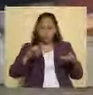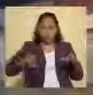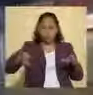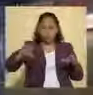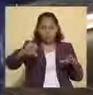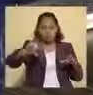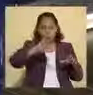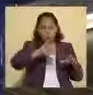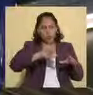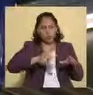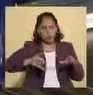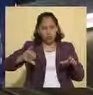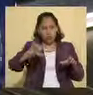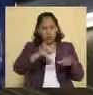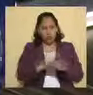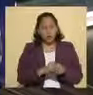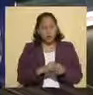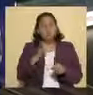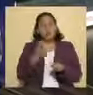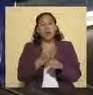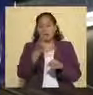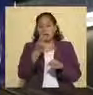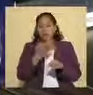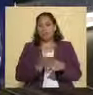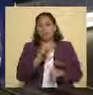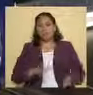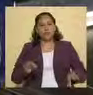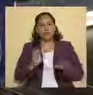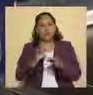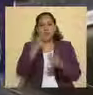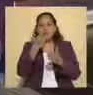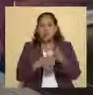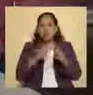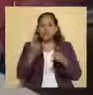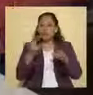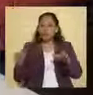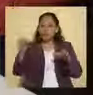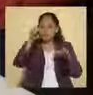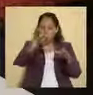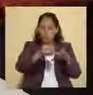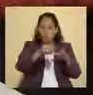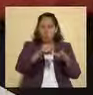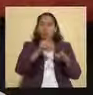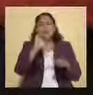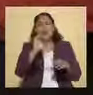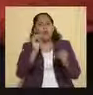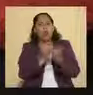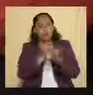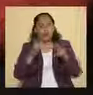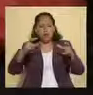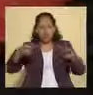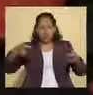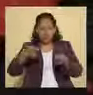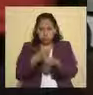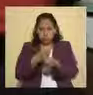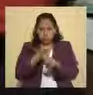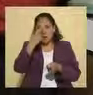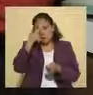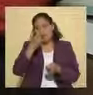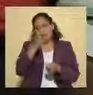aquí Sería muy bueno vamos a economizar vamos a taparlas o si prefieren ponerlas en la olla express para